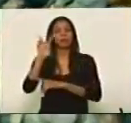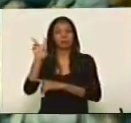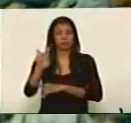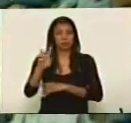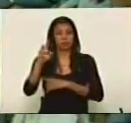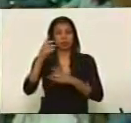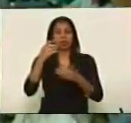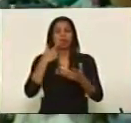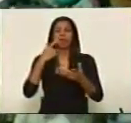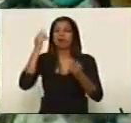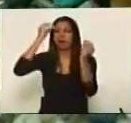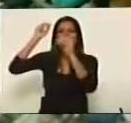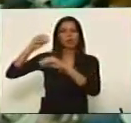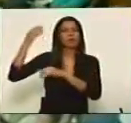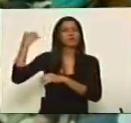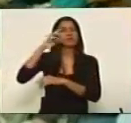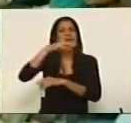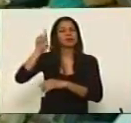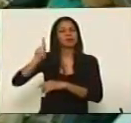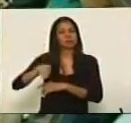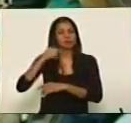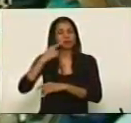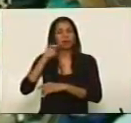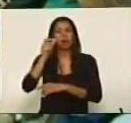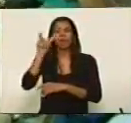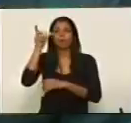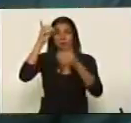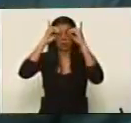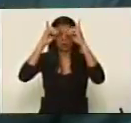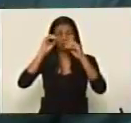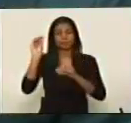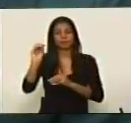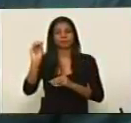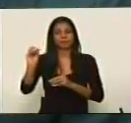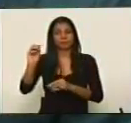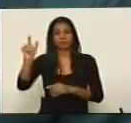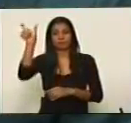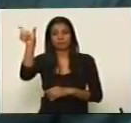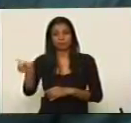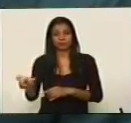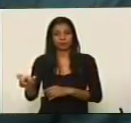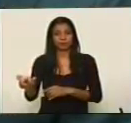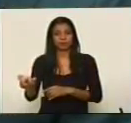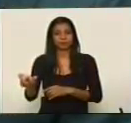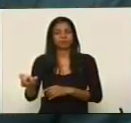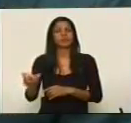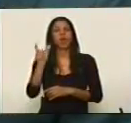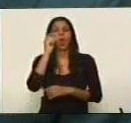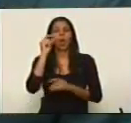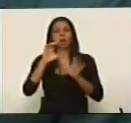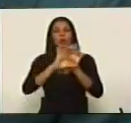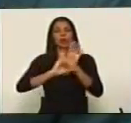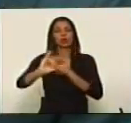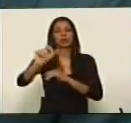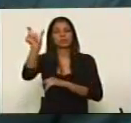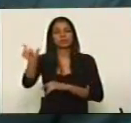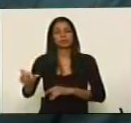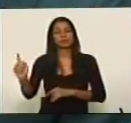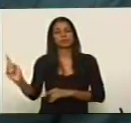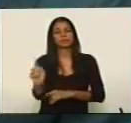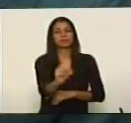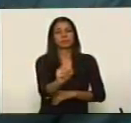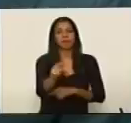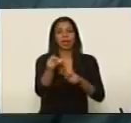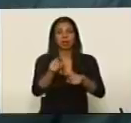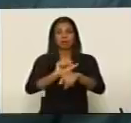suscrito en República Dominicana. En este punto, la Presidenta concedió el derecho de palabra y el uso de la tribuna de oradores al constituyente Mervin Maldonado en su